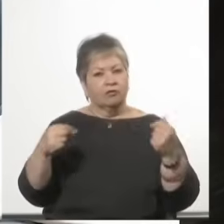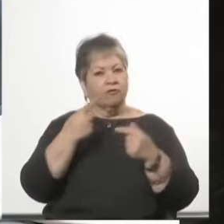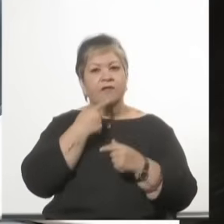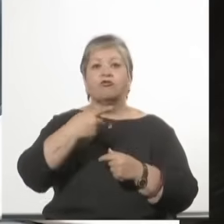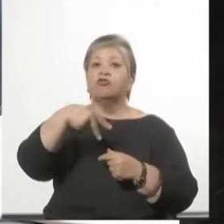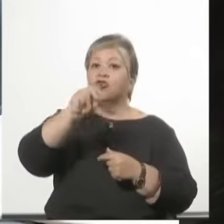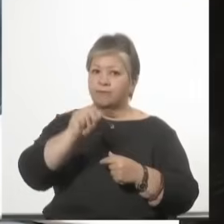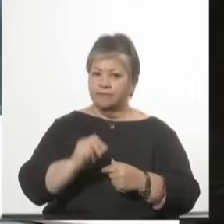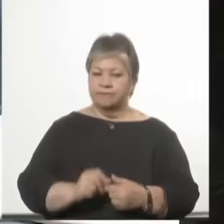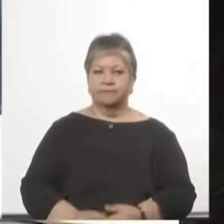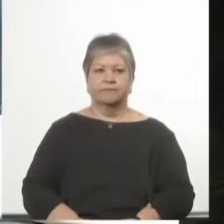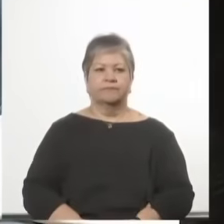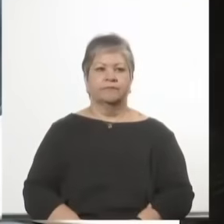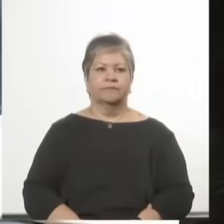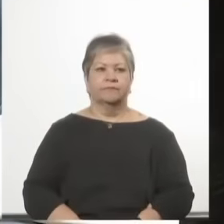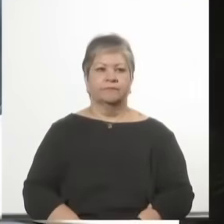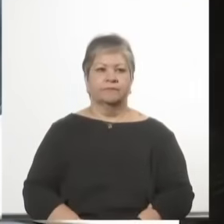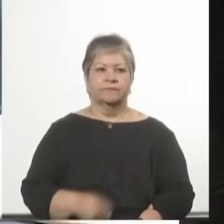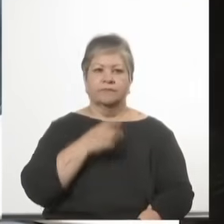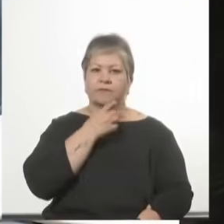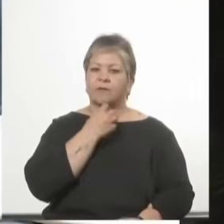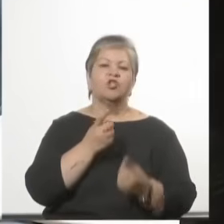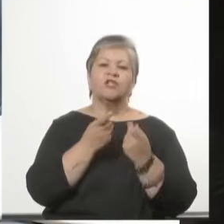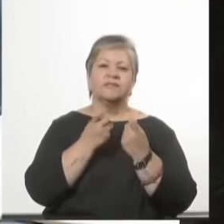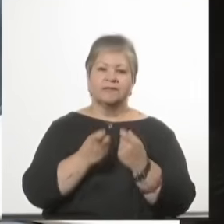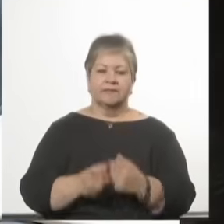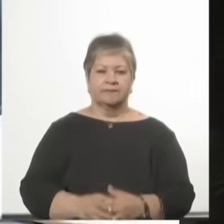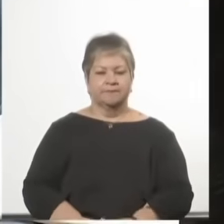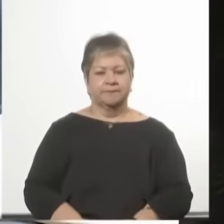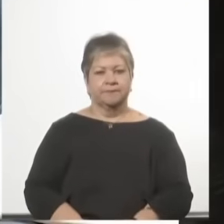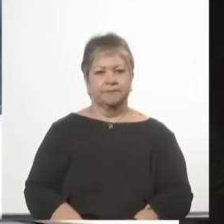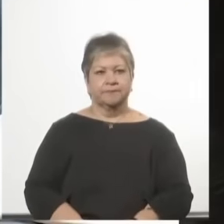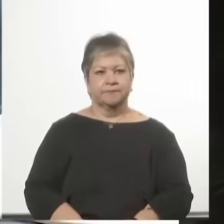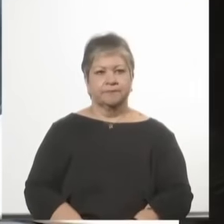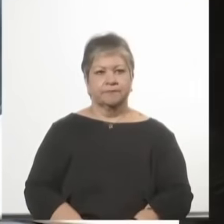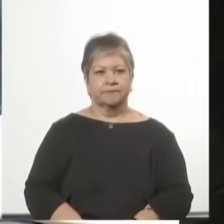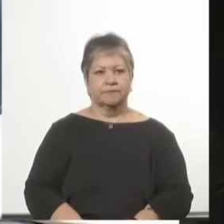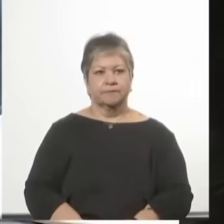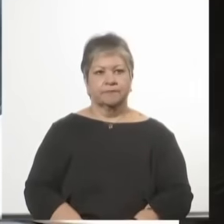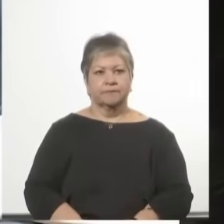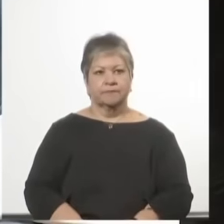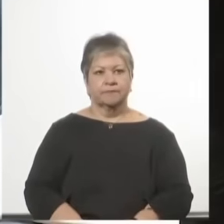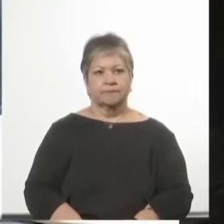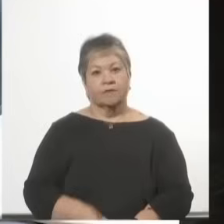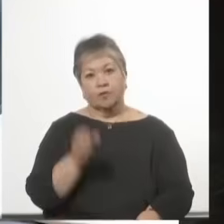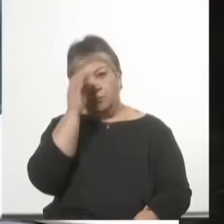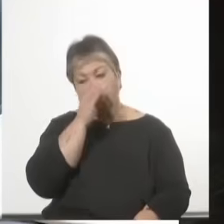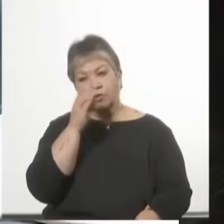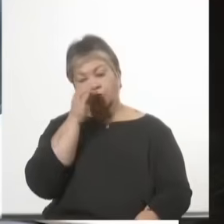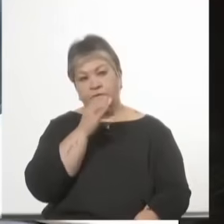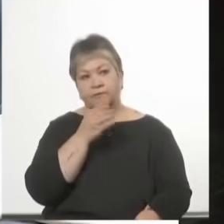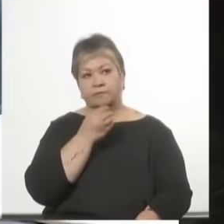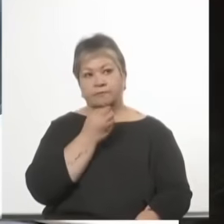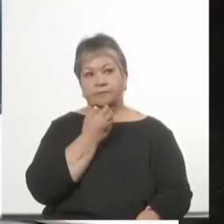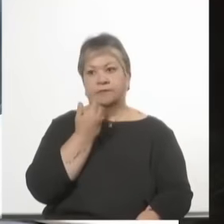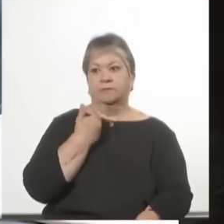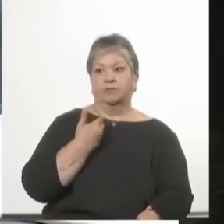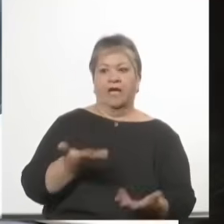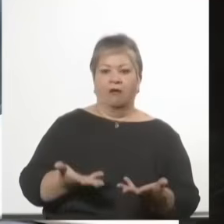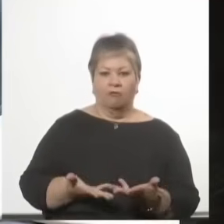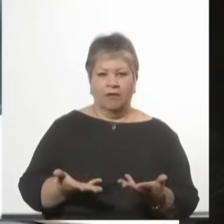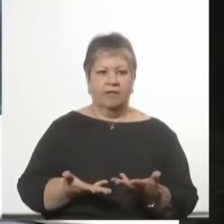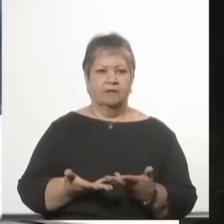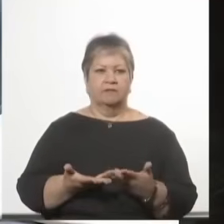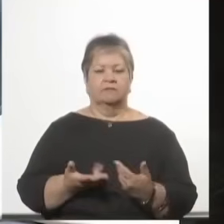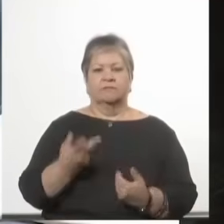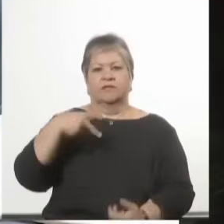negó, afirmando que no hacía falta. Resulta curioso que se le pregunte a esta administración por algo que